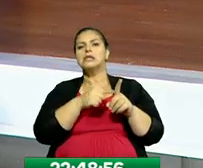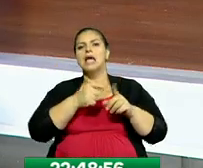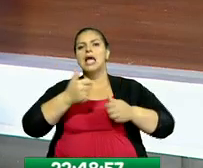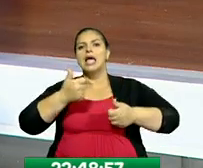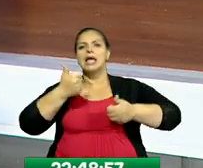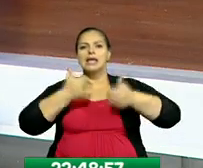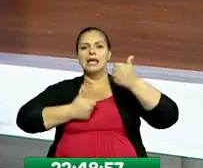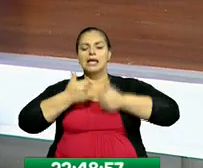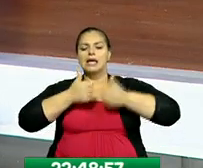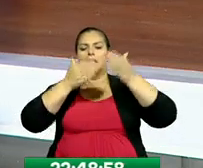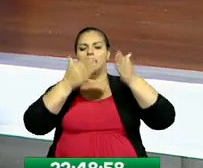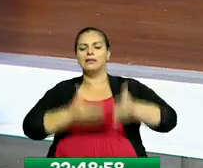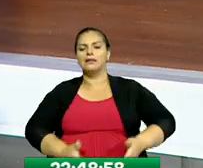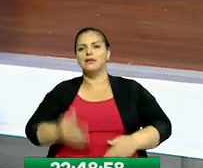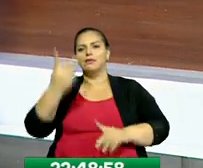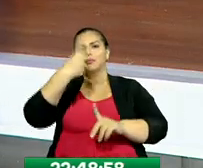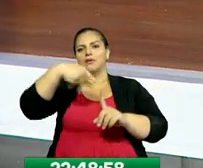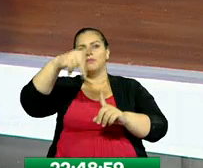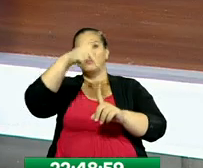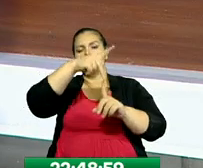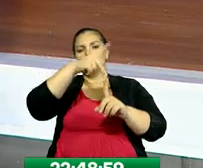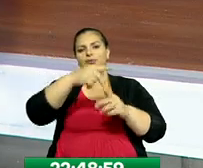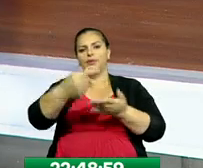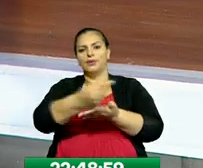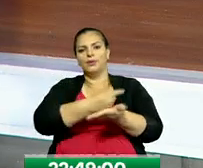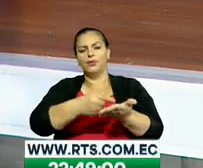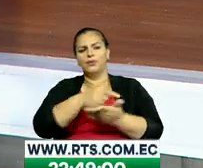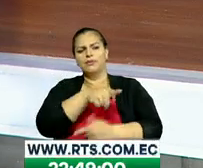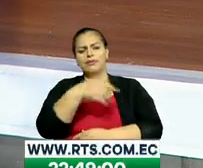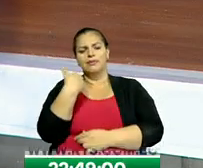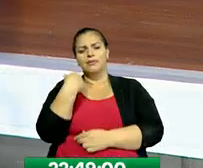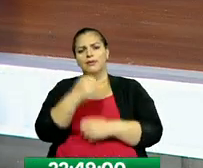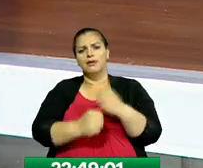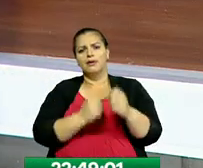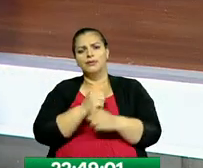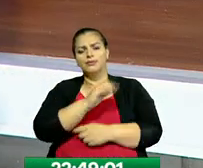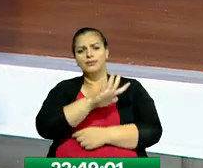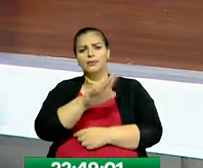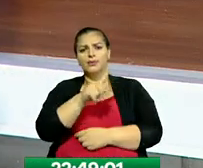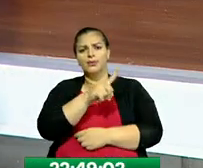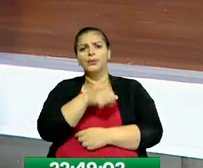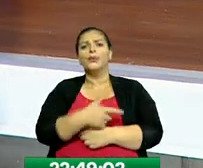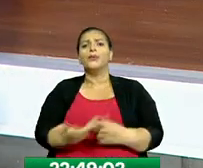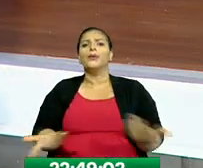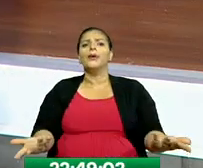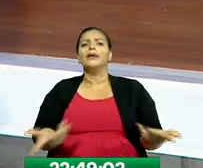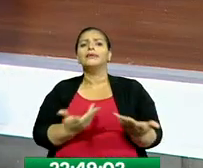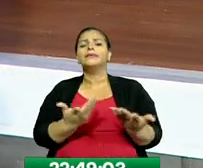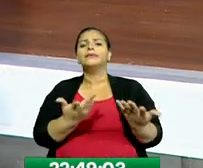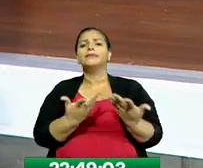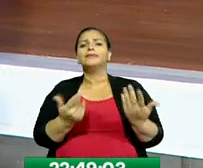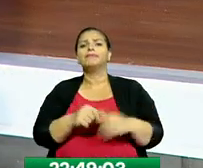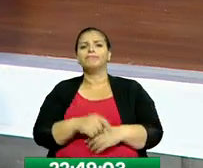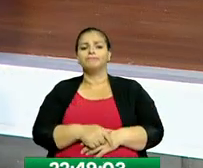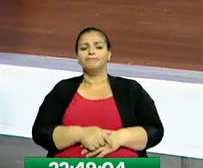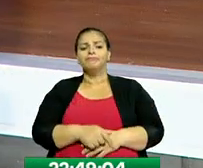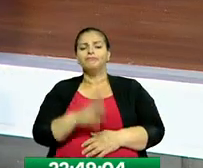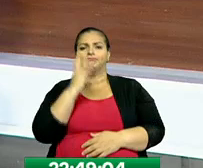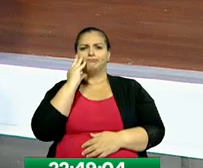tiene 61 años, es agrónomo y su experiencia ha sido como director del movimiento Montubios del